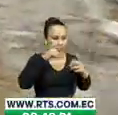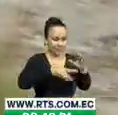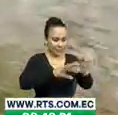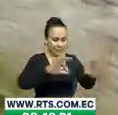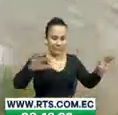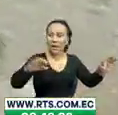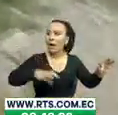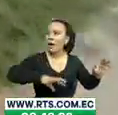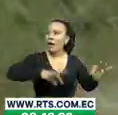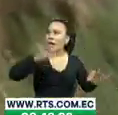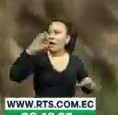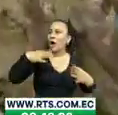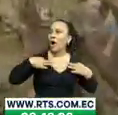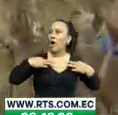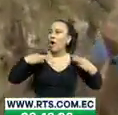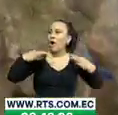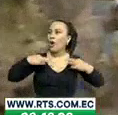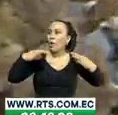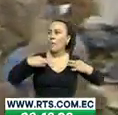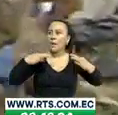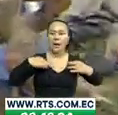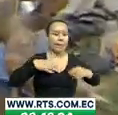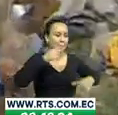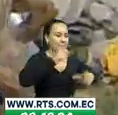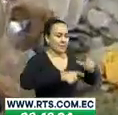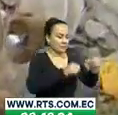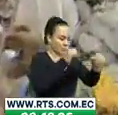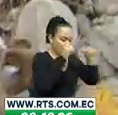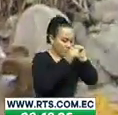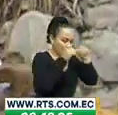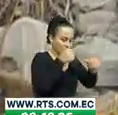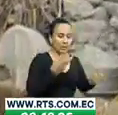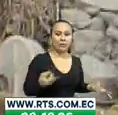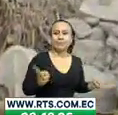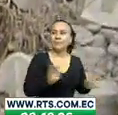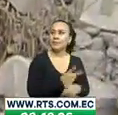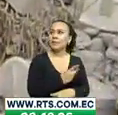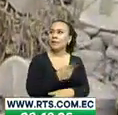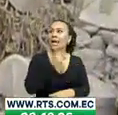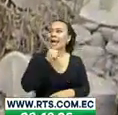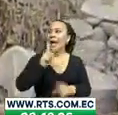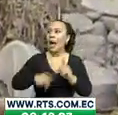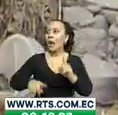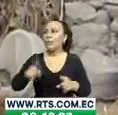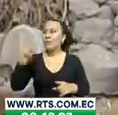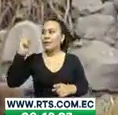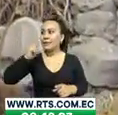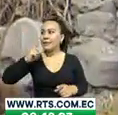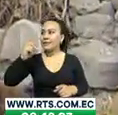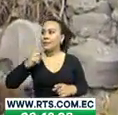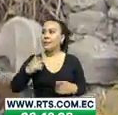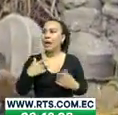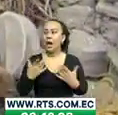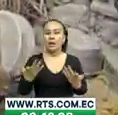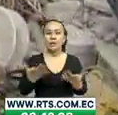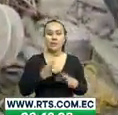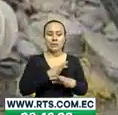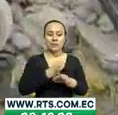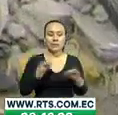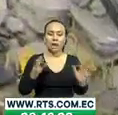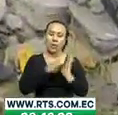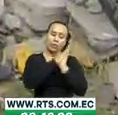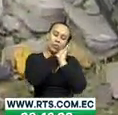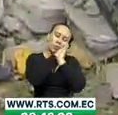ropa. De las personas que vienen a consumir sustancias ilegales, obviamente hay personas que necesitan, están en recuperación, duermen